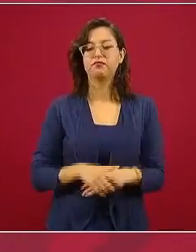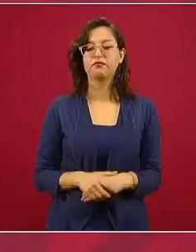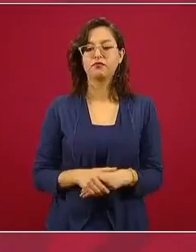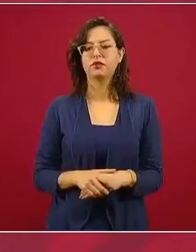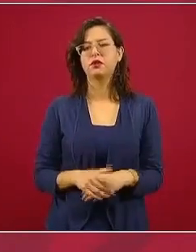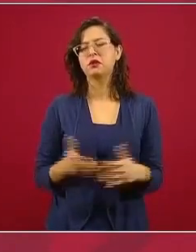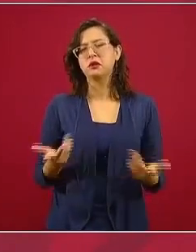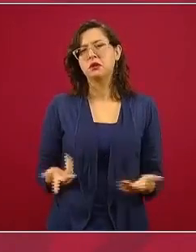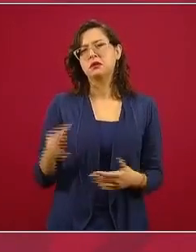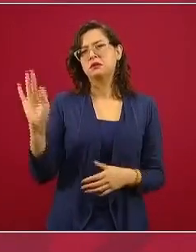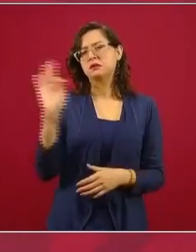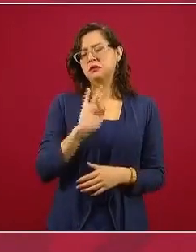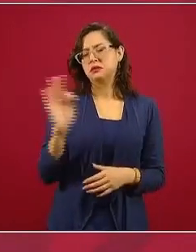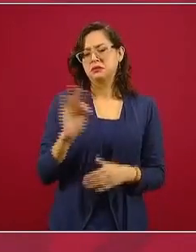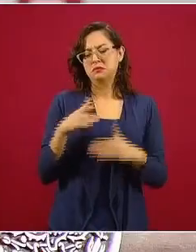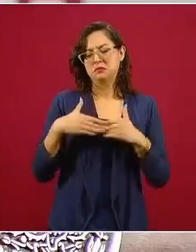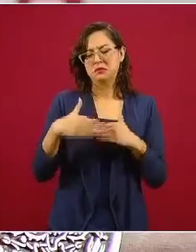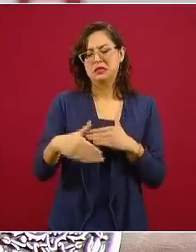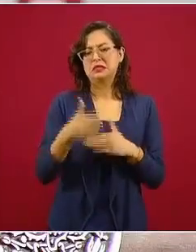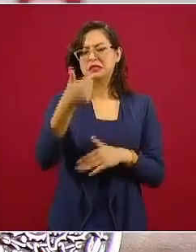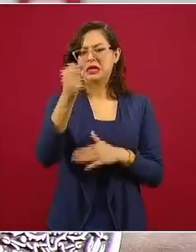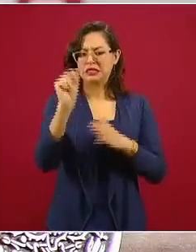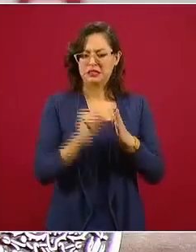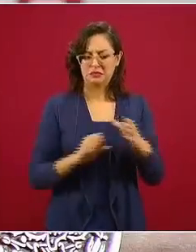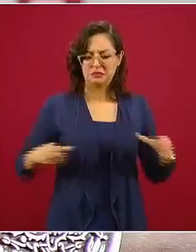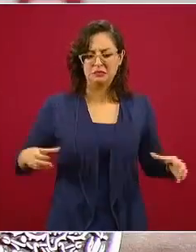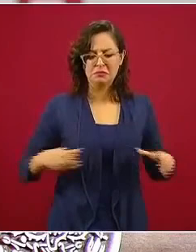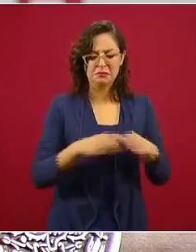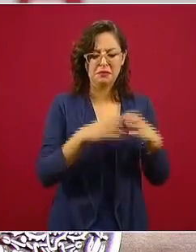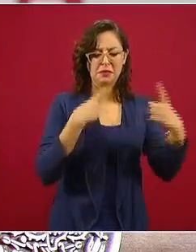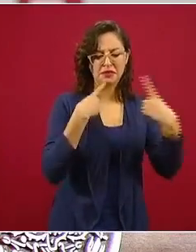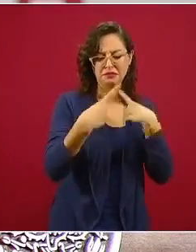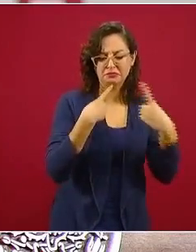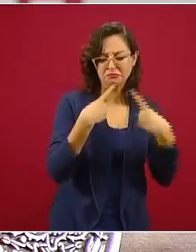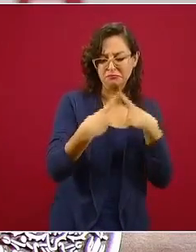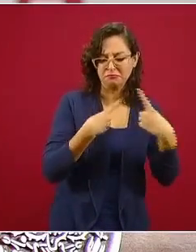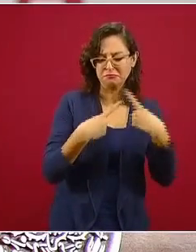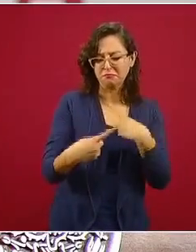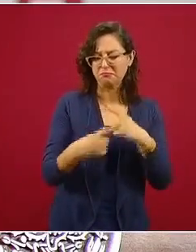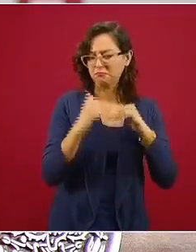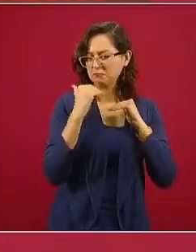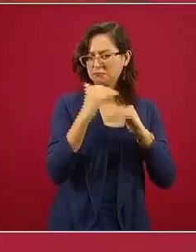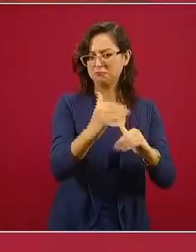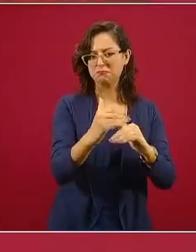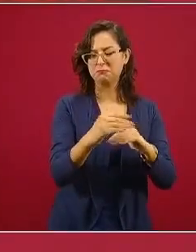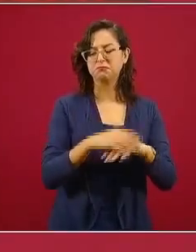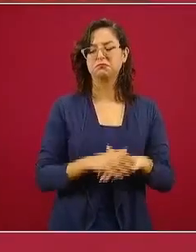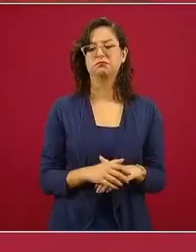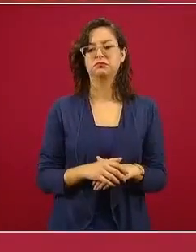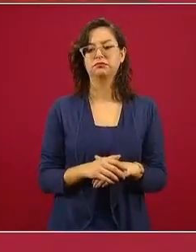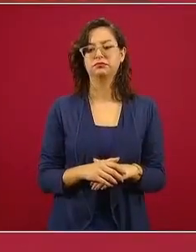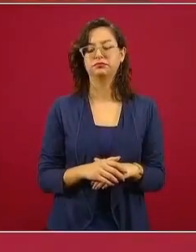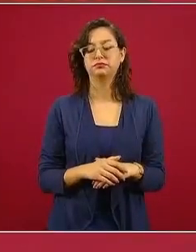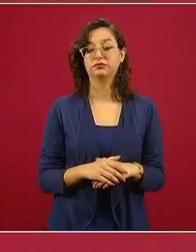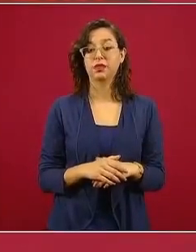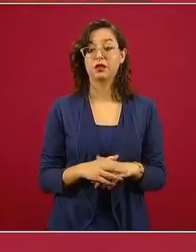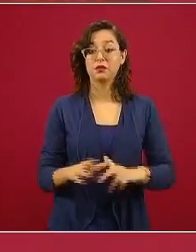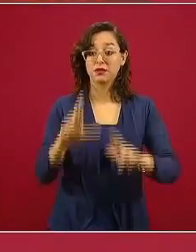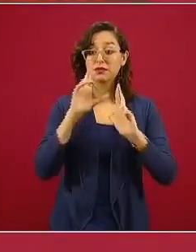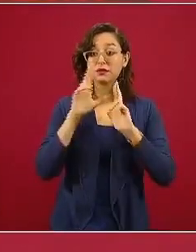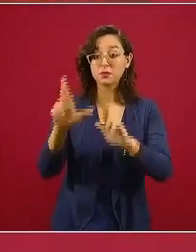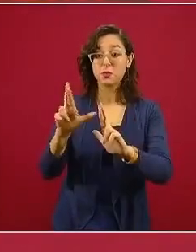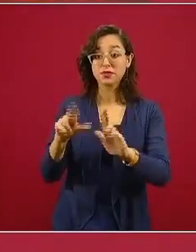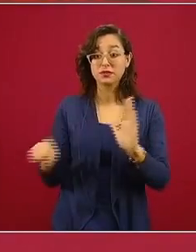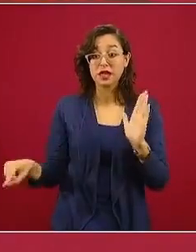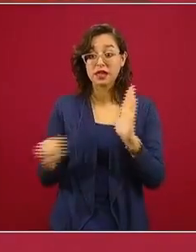estimando que duren aproximadamente 6 meses. Y como decía el señor presidente, un fallo negativo, si lo hubiera,